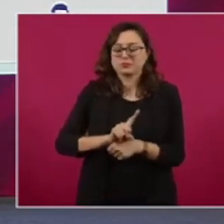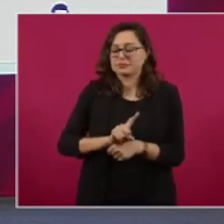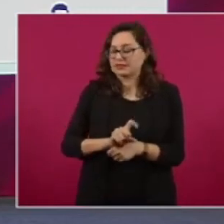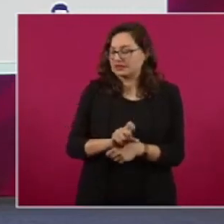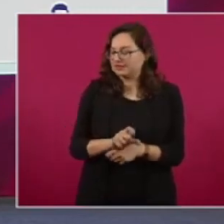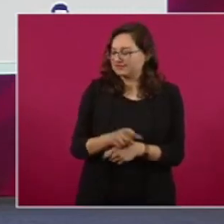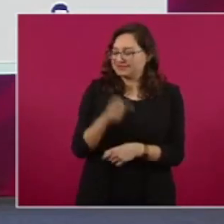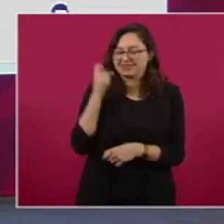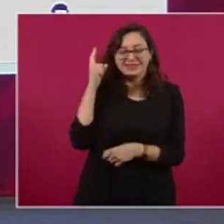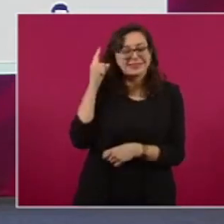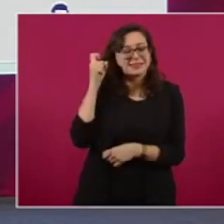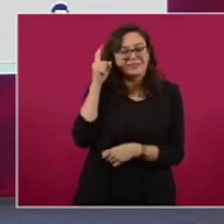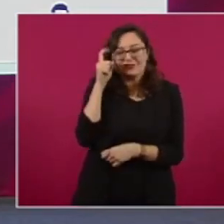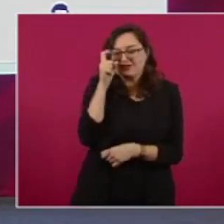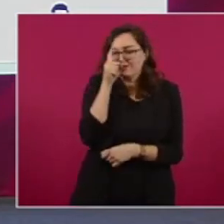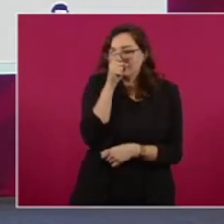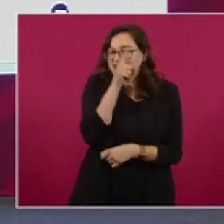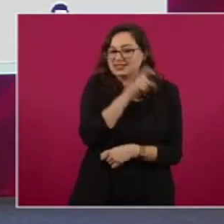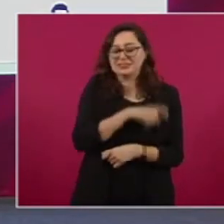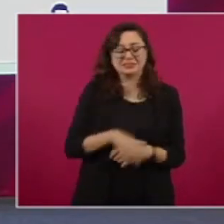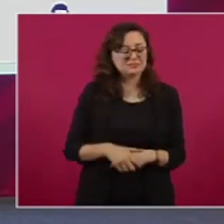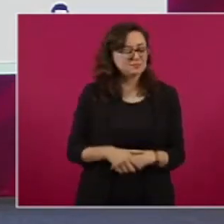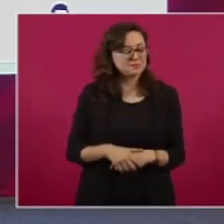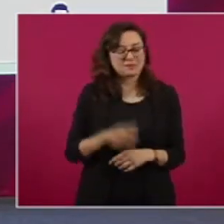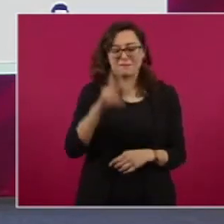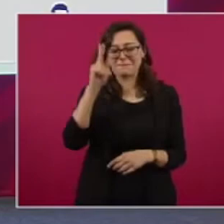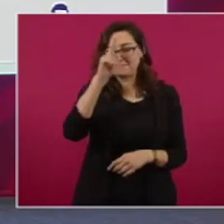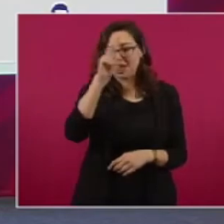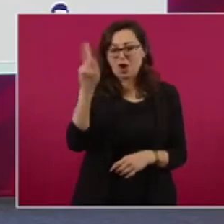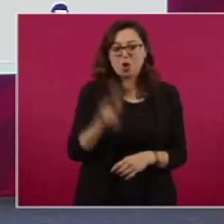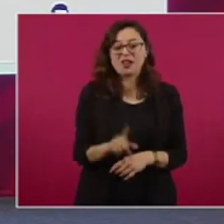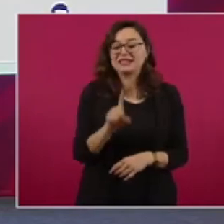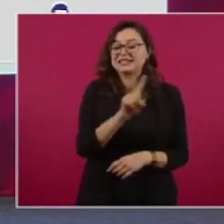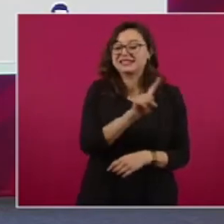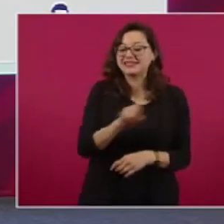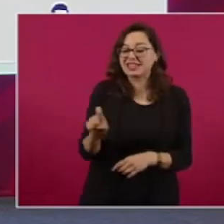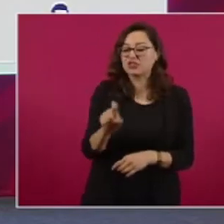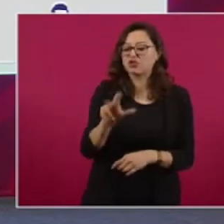duros, difíciles, con 118 homicidios.